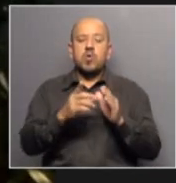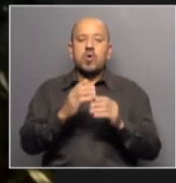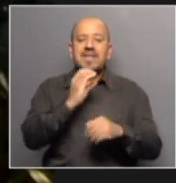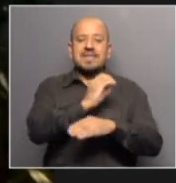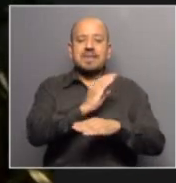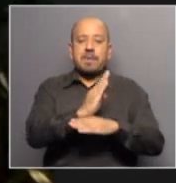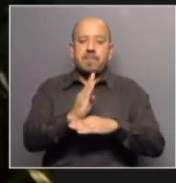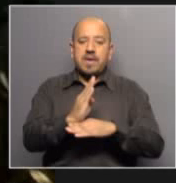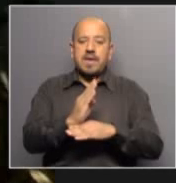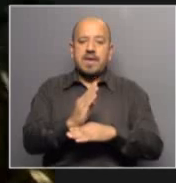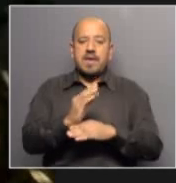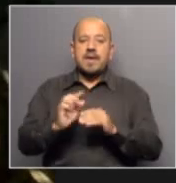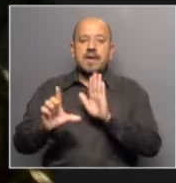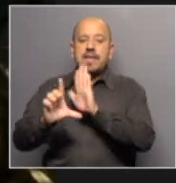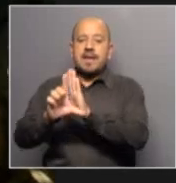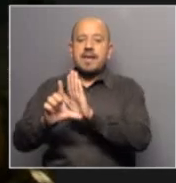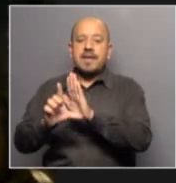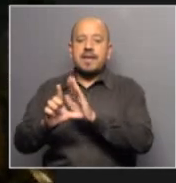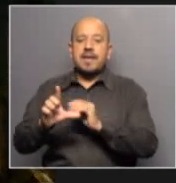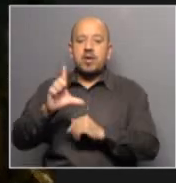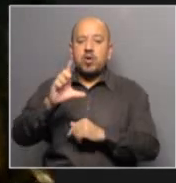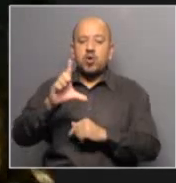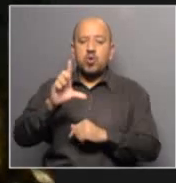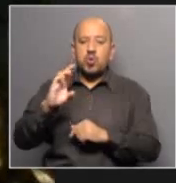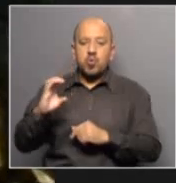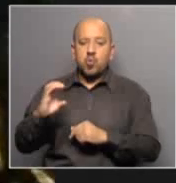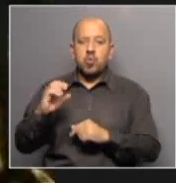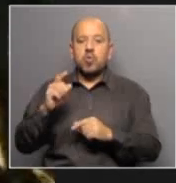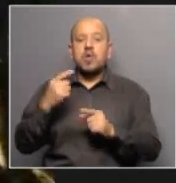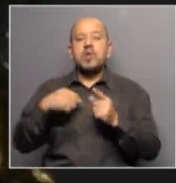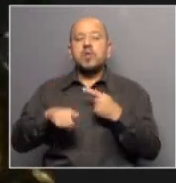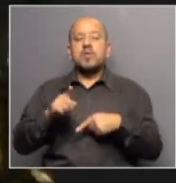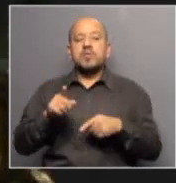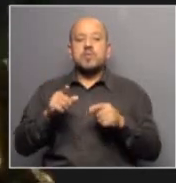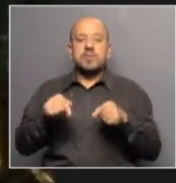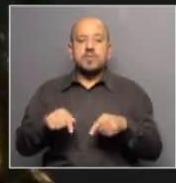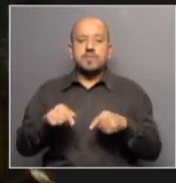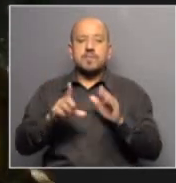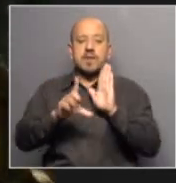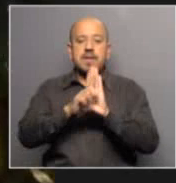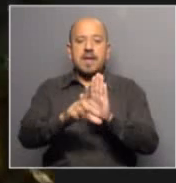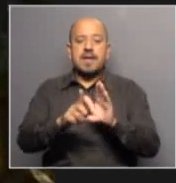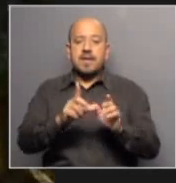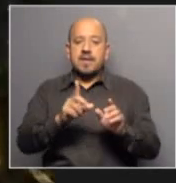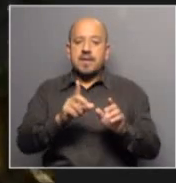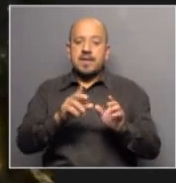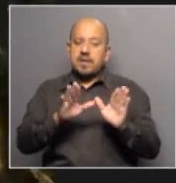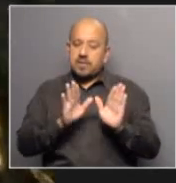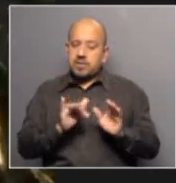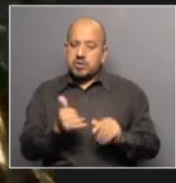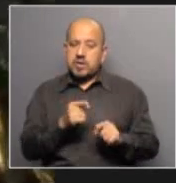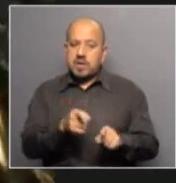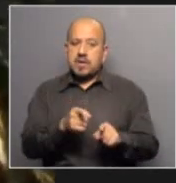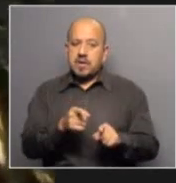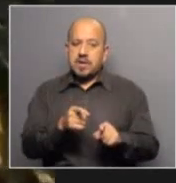Consideración. Si bien fue promesa de campaña que la Ley de Regulación no se iba a tocar, sí es